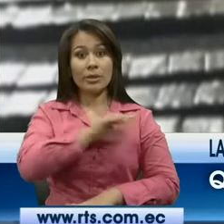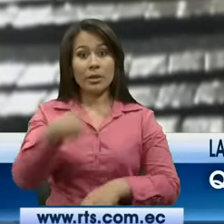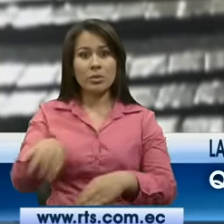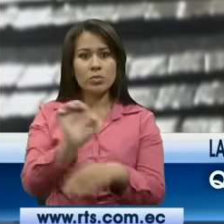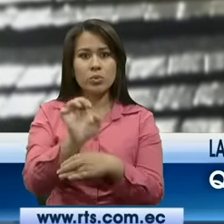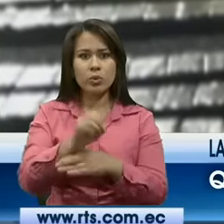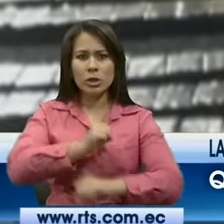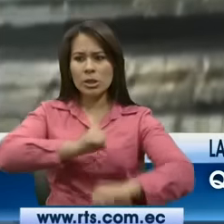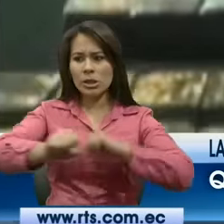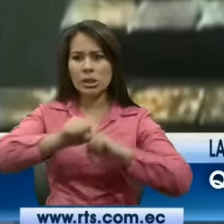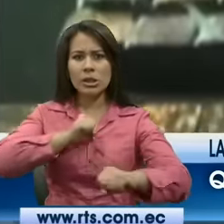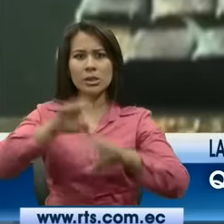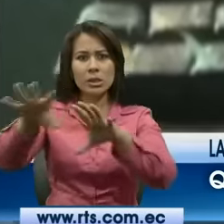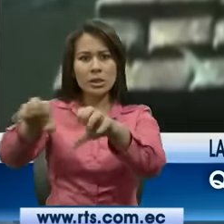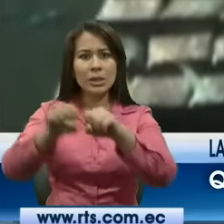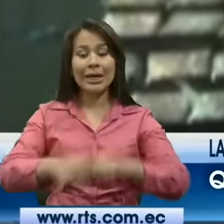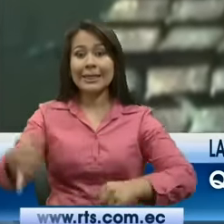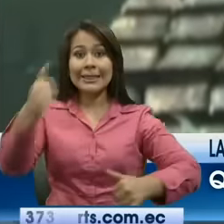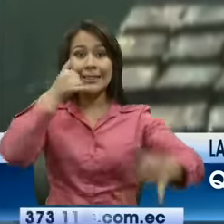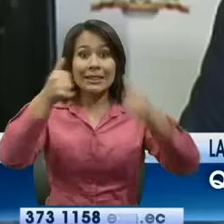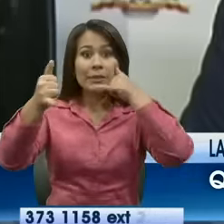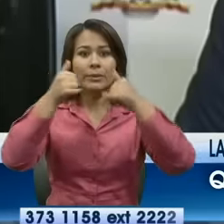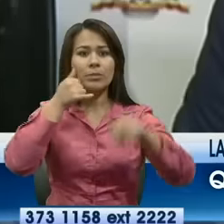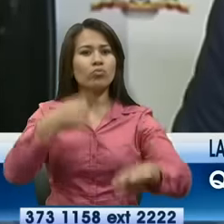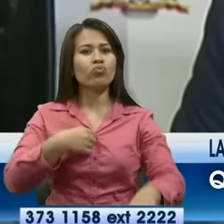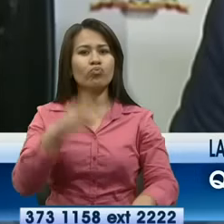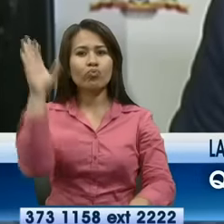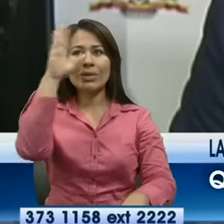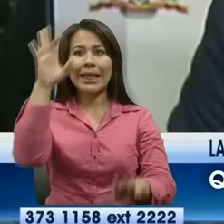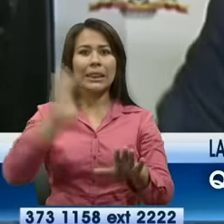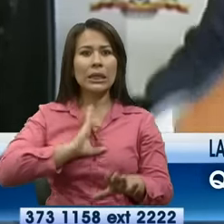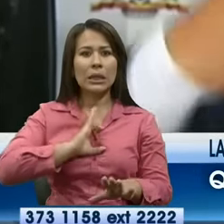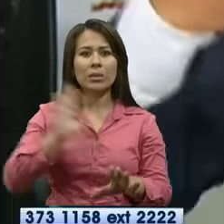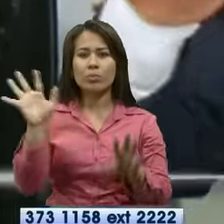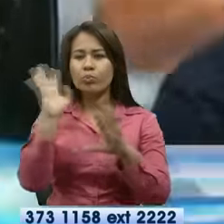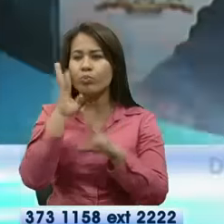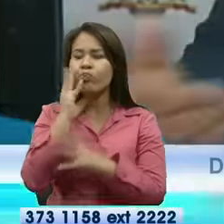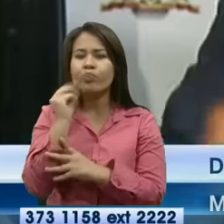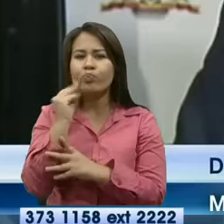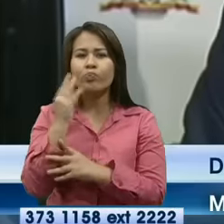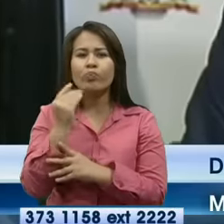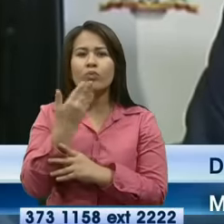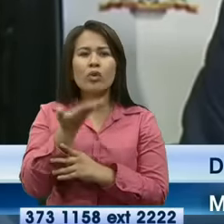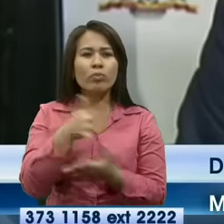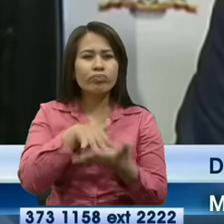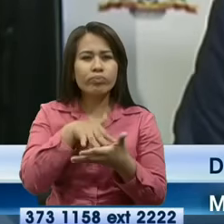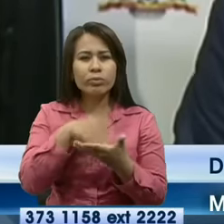hace interceptaciones telefónicas, utiliza elementos técnicos,